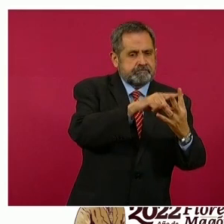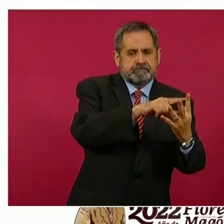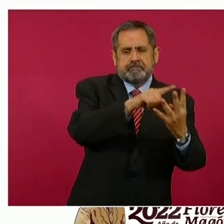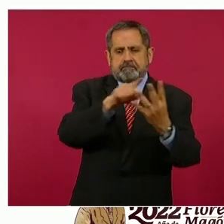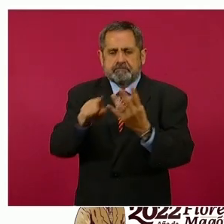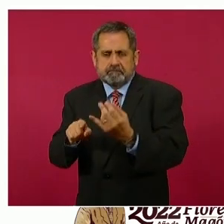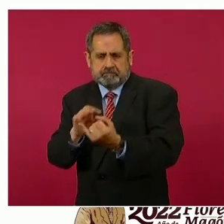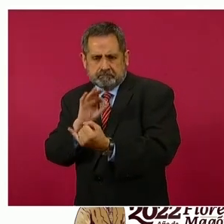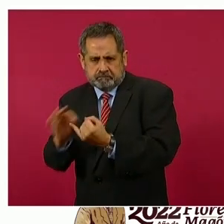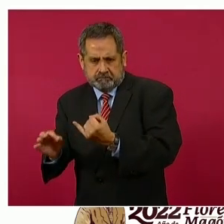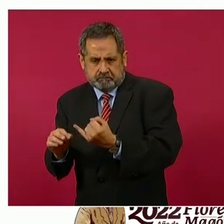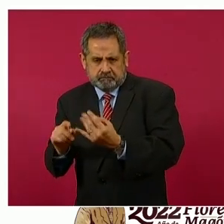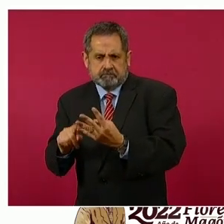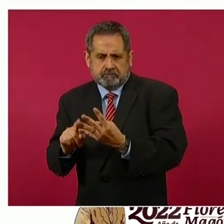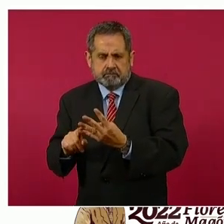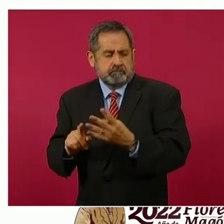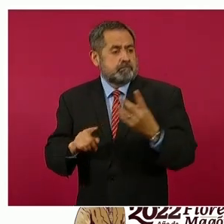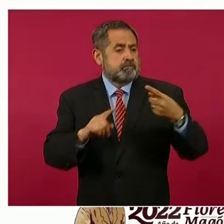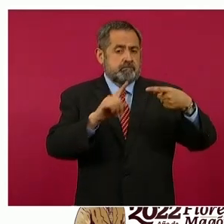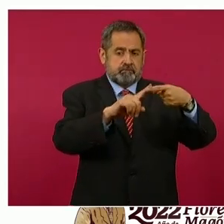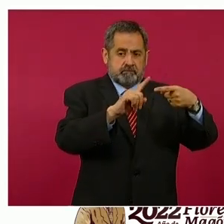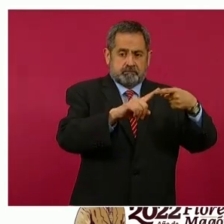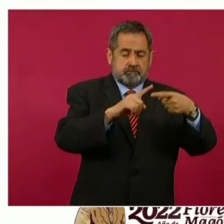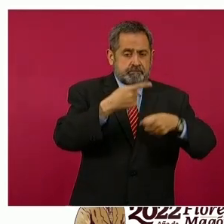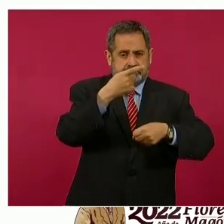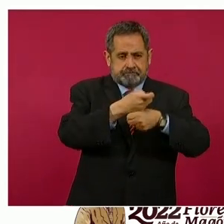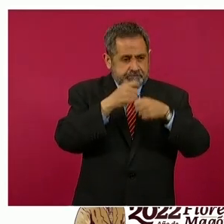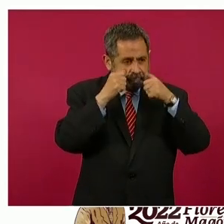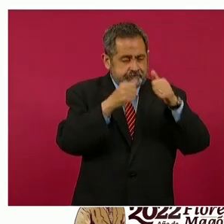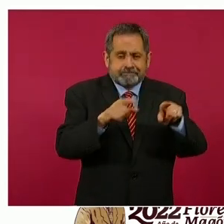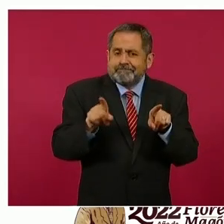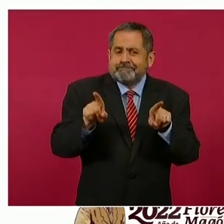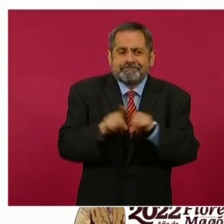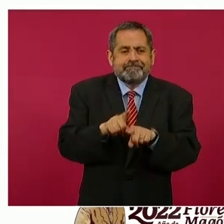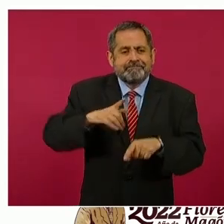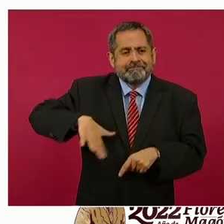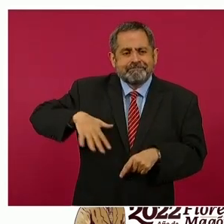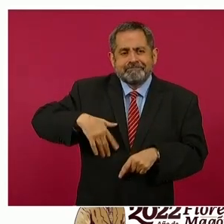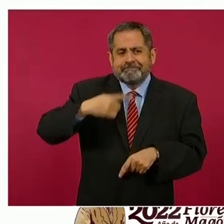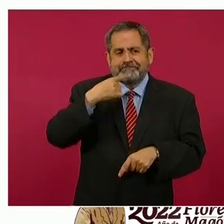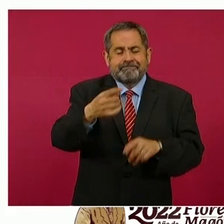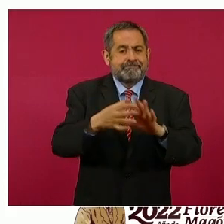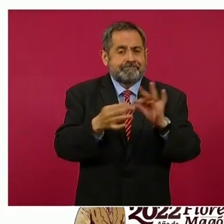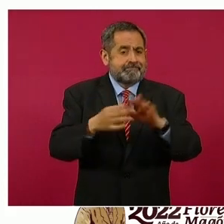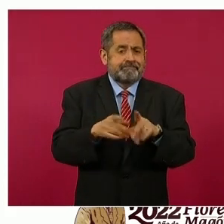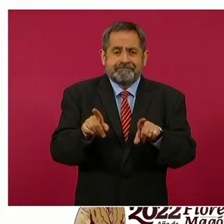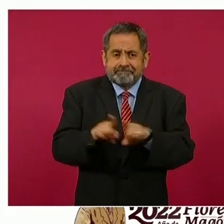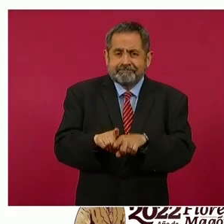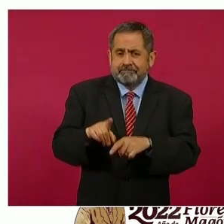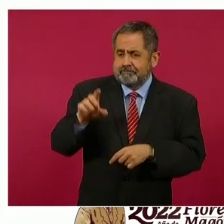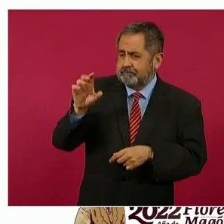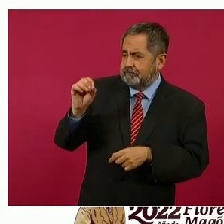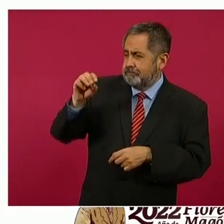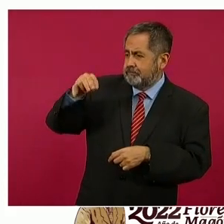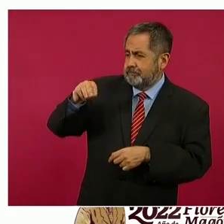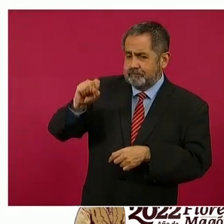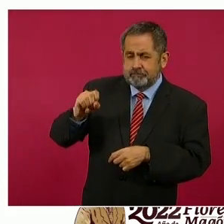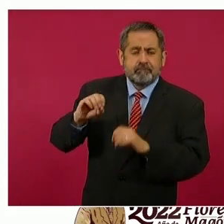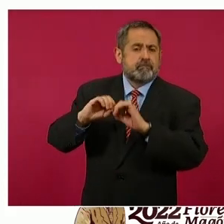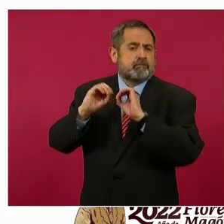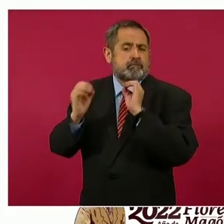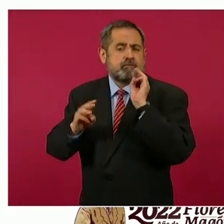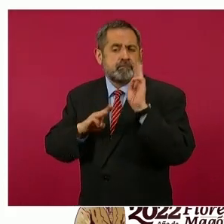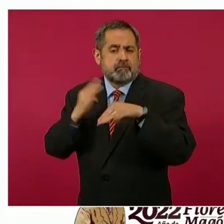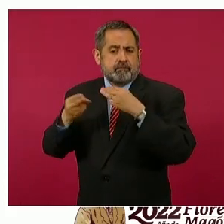aquí. Atendiendo a los criterios que estoy comentando, también la OMS así los ha señalado para todos